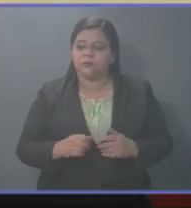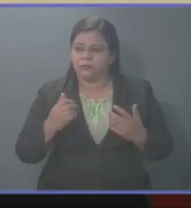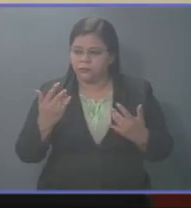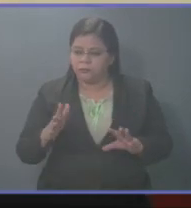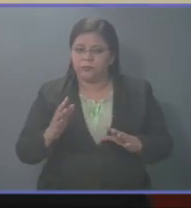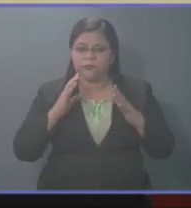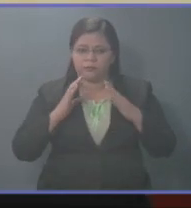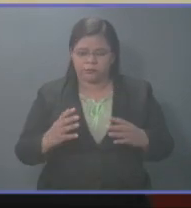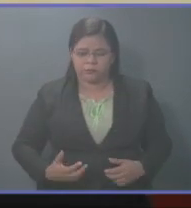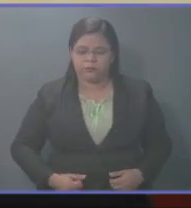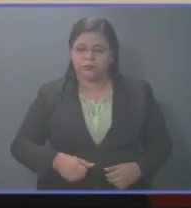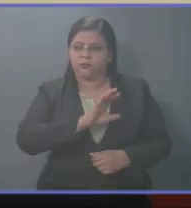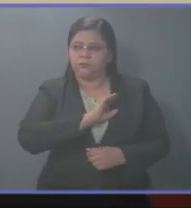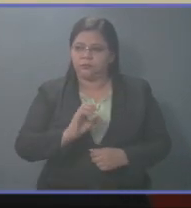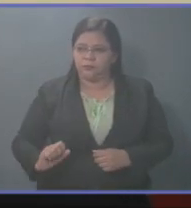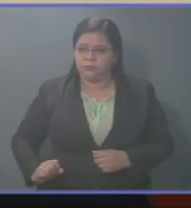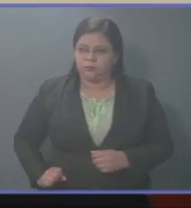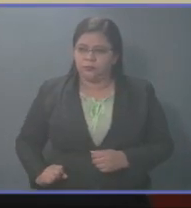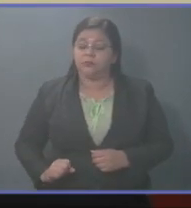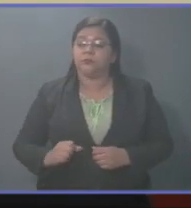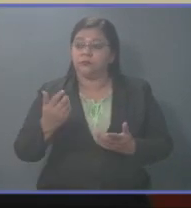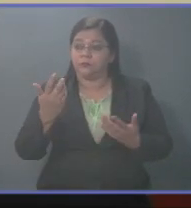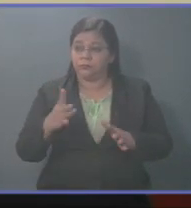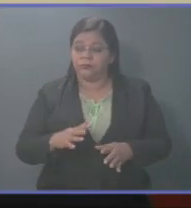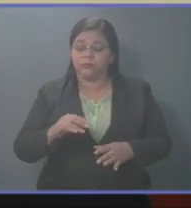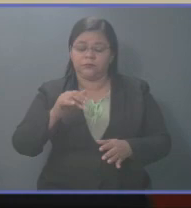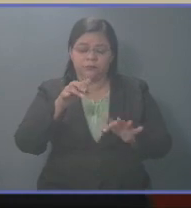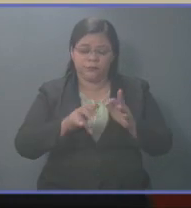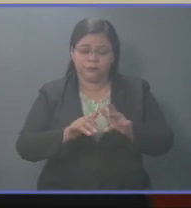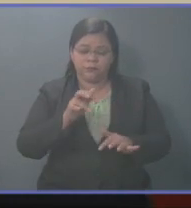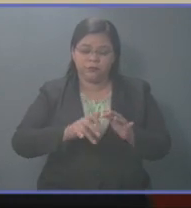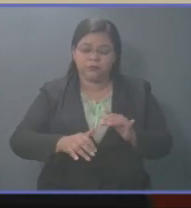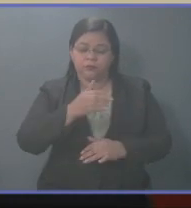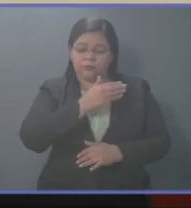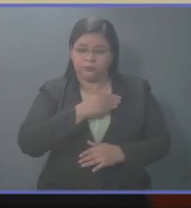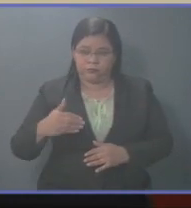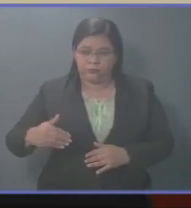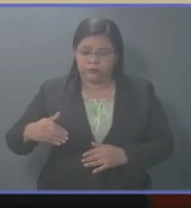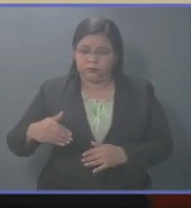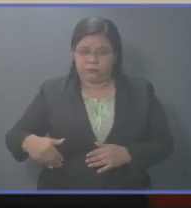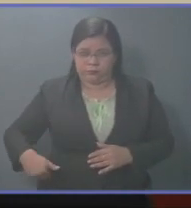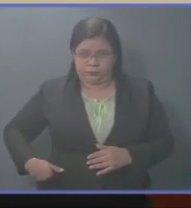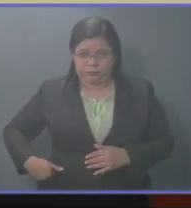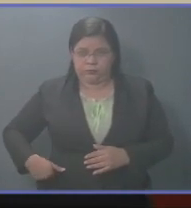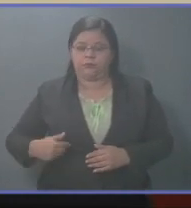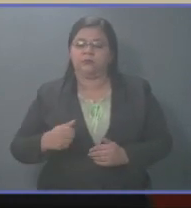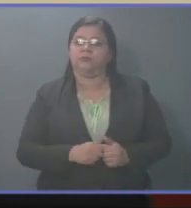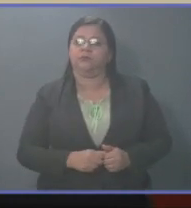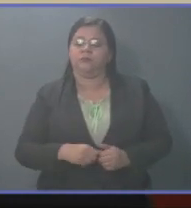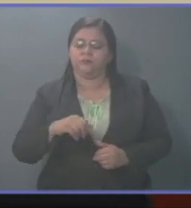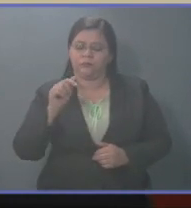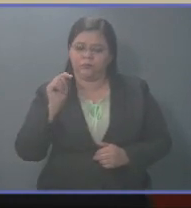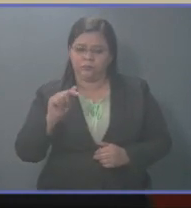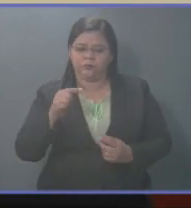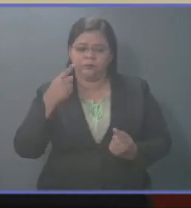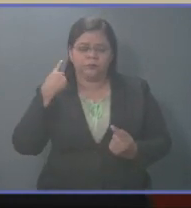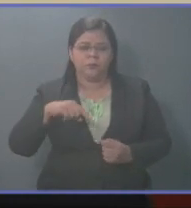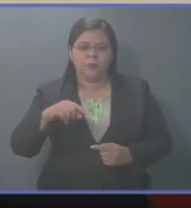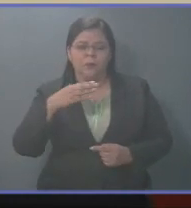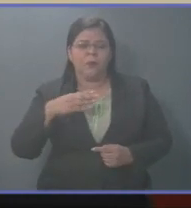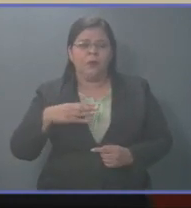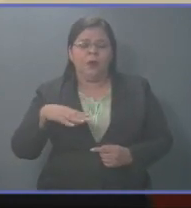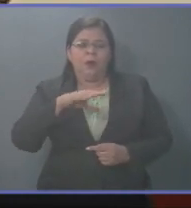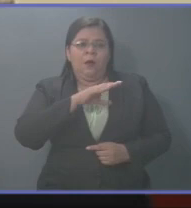Gobierno de El Salvador. El infrascrito secretario jurídico de la Presidencia de la República, en su calidad de secretario del